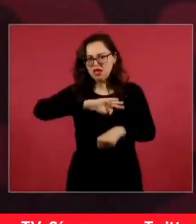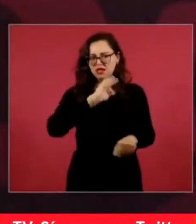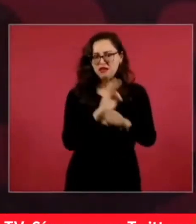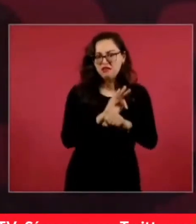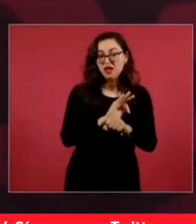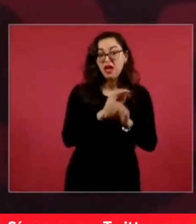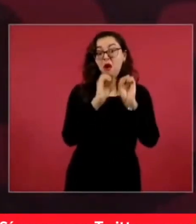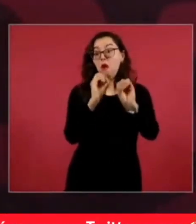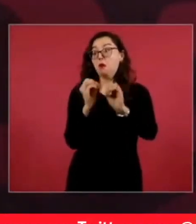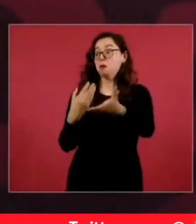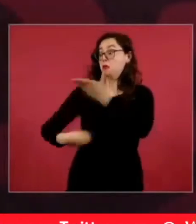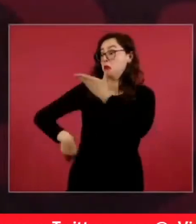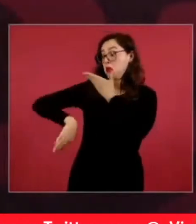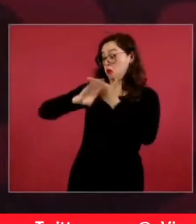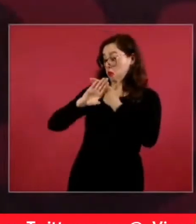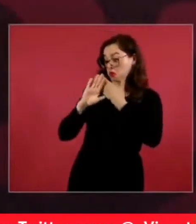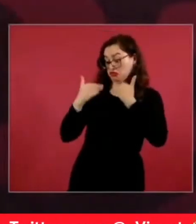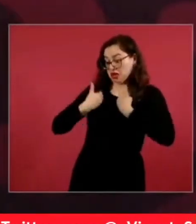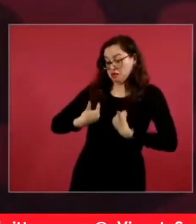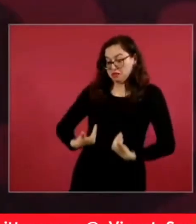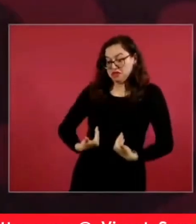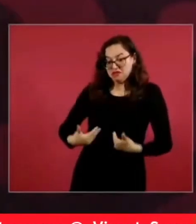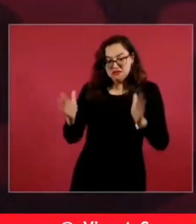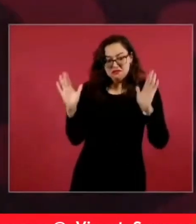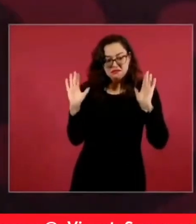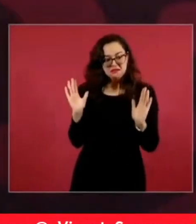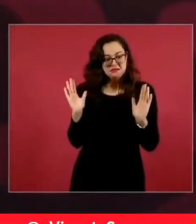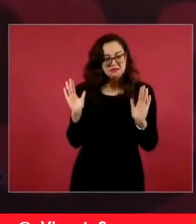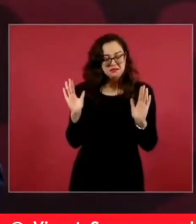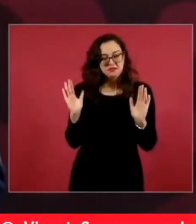más por ir en contra de nosotros.